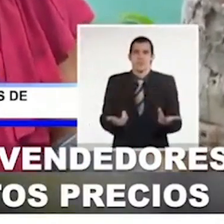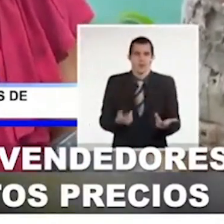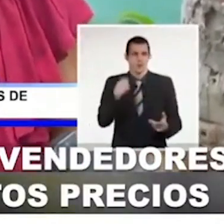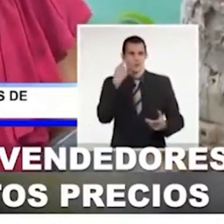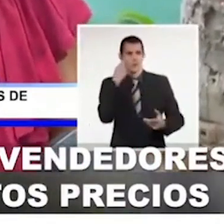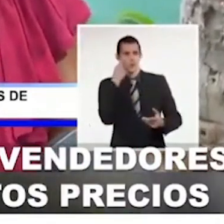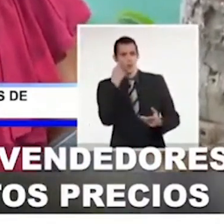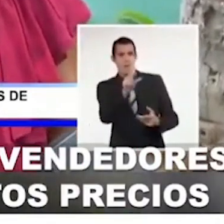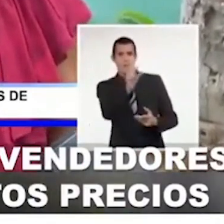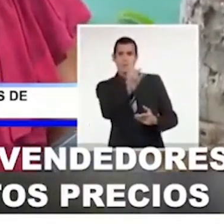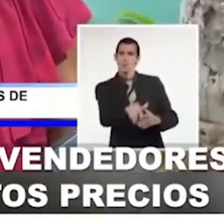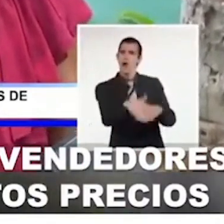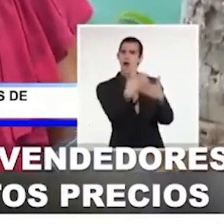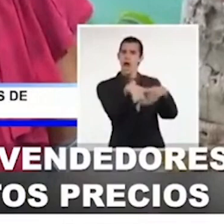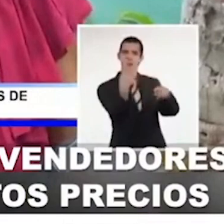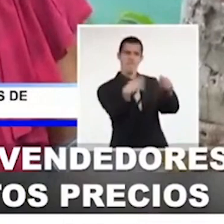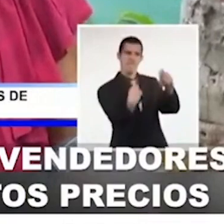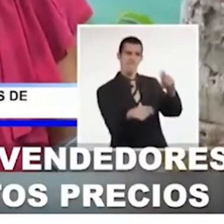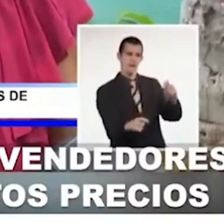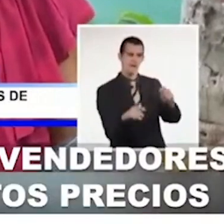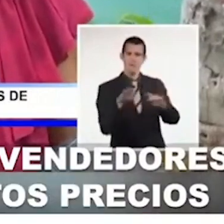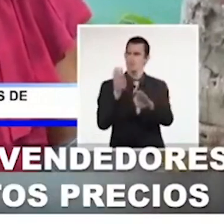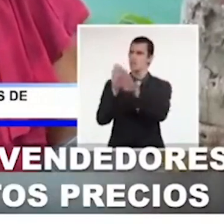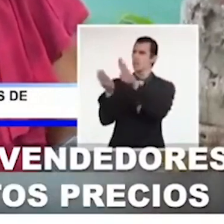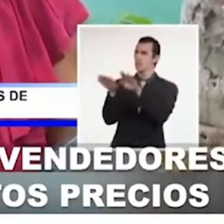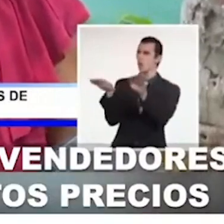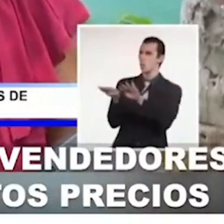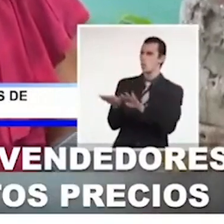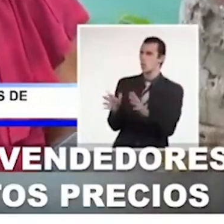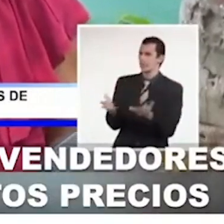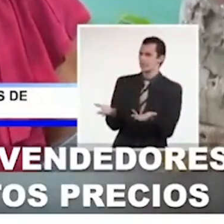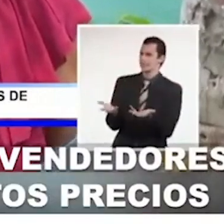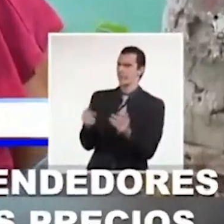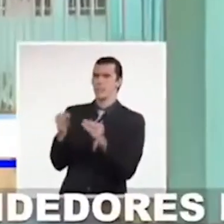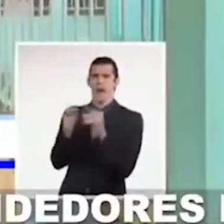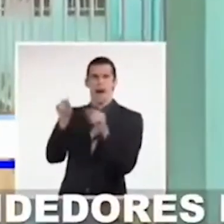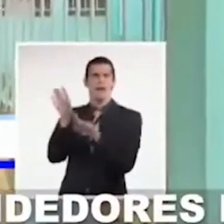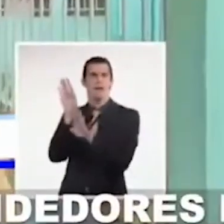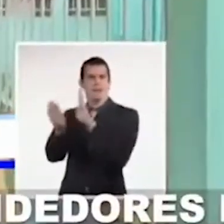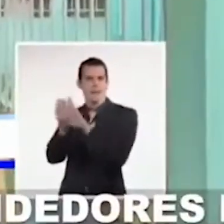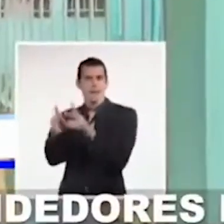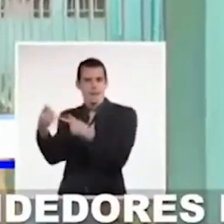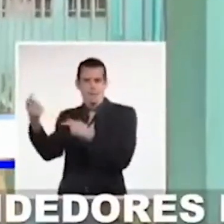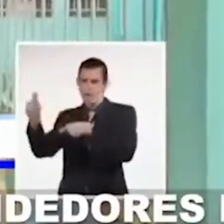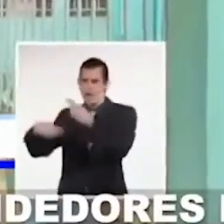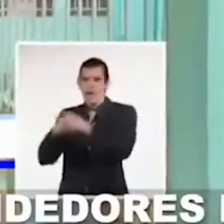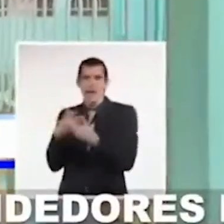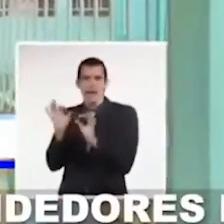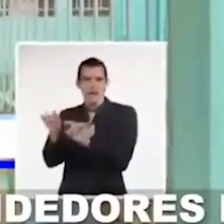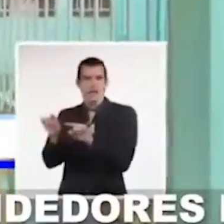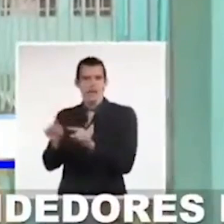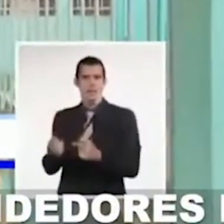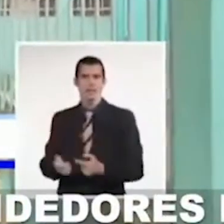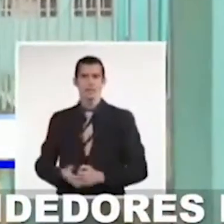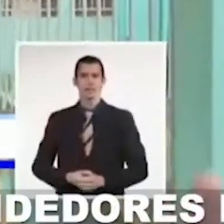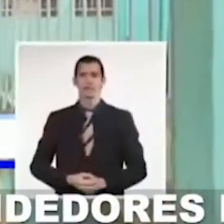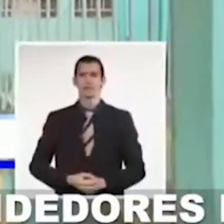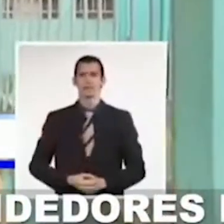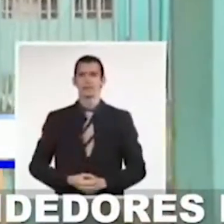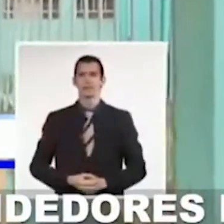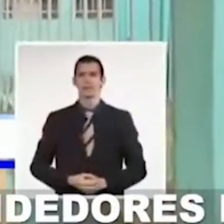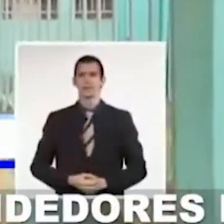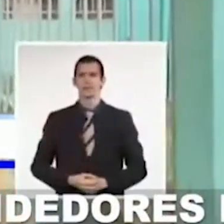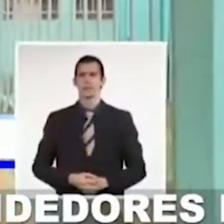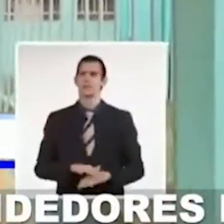por el comercio, que es el centro que está destinado para hacer esa gestión? Era hora, ¿no?, de que el Consejo de Ministros y que la dirección, la